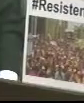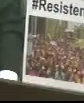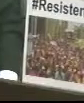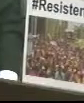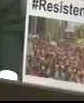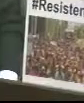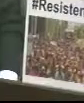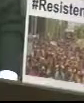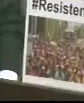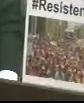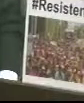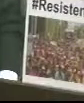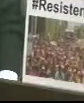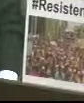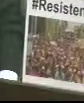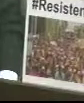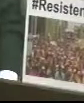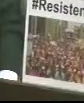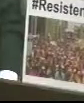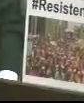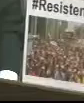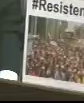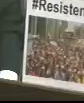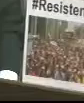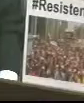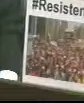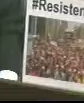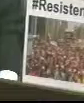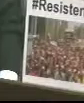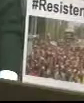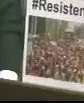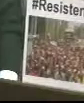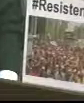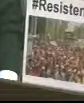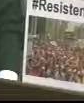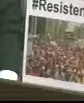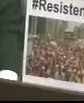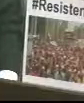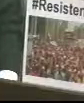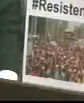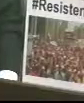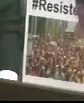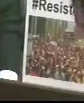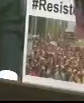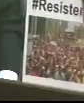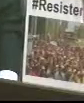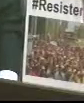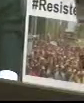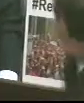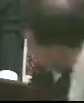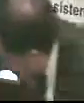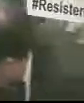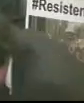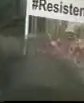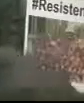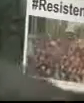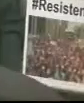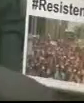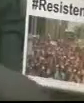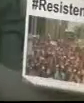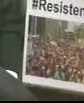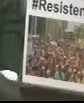Cámara, se pavoneó, como suele hacerlo, entre las curules de los representantes a la